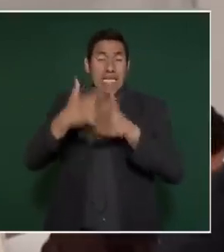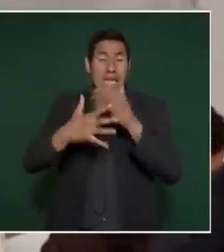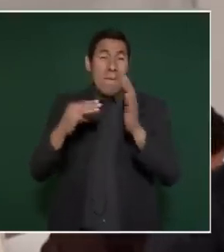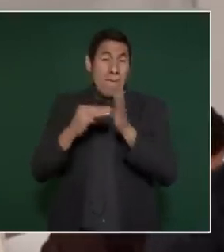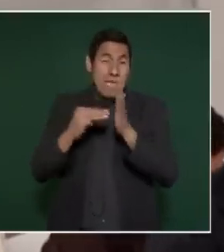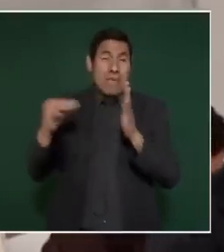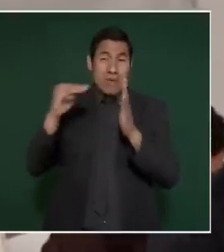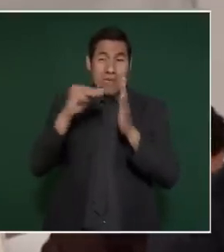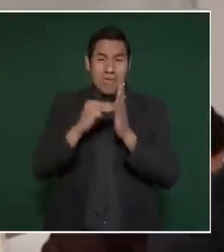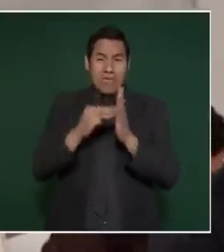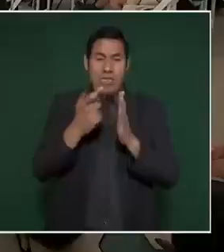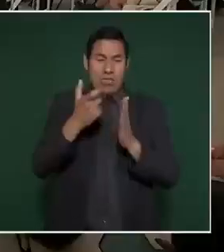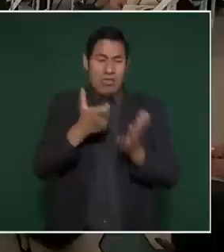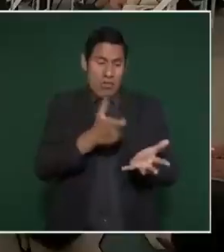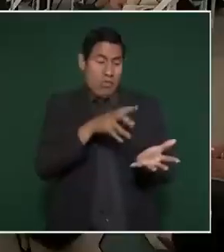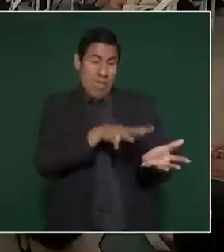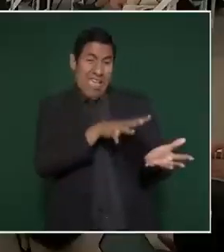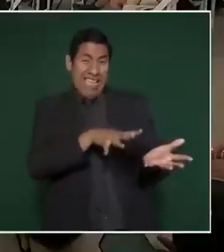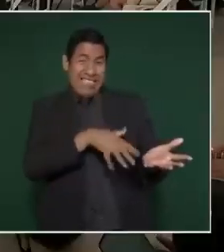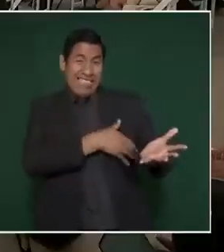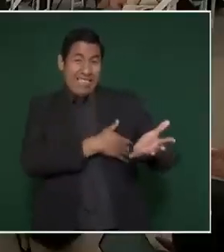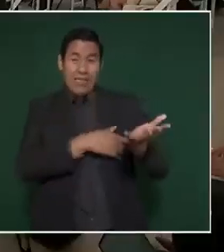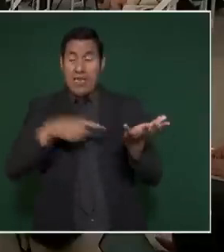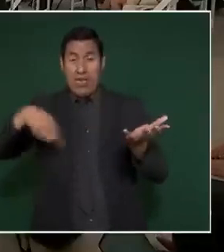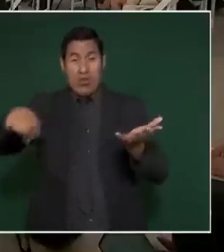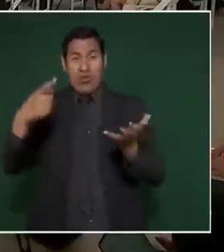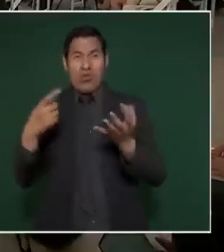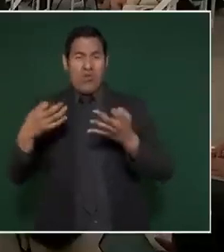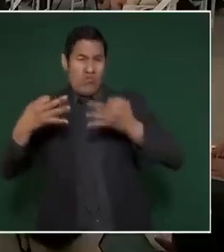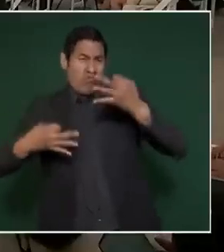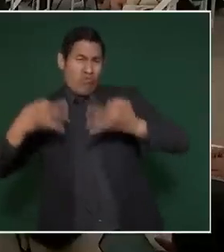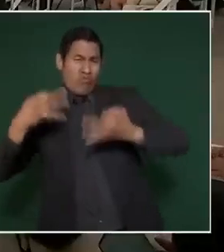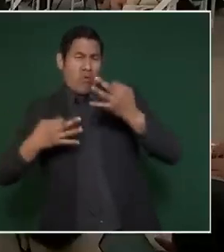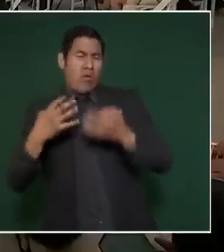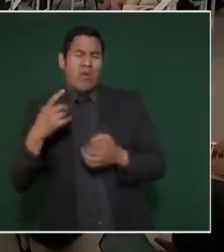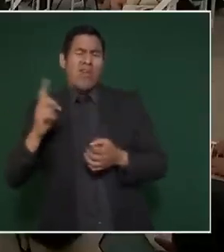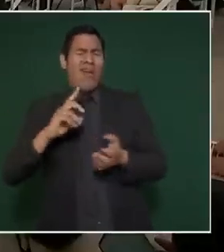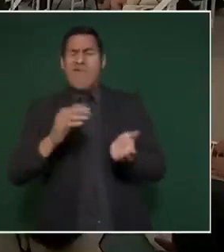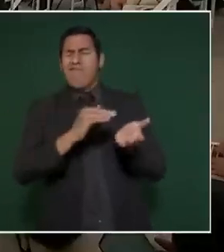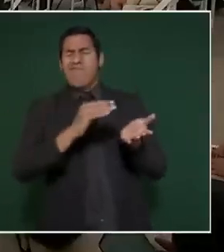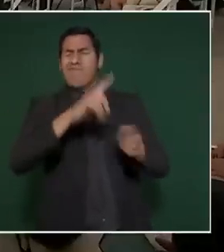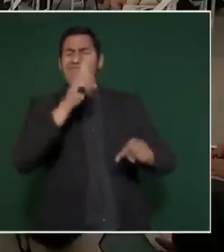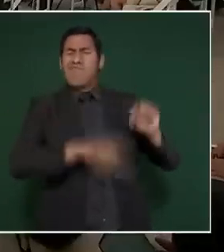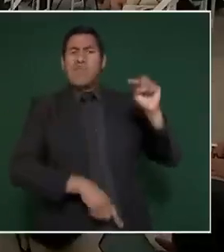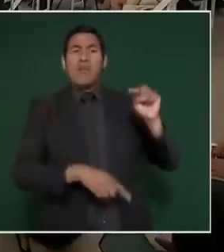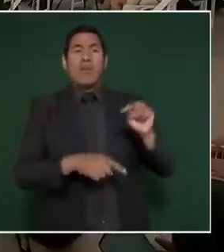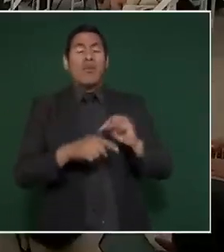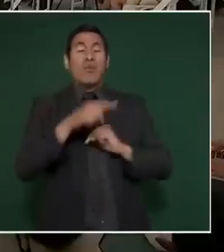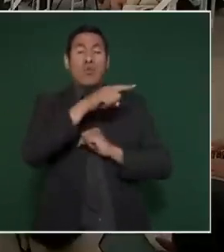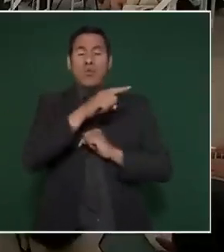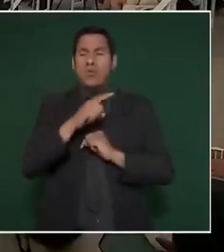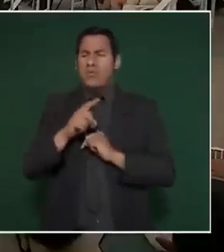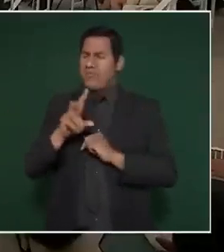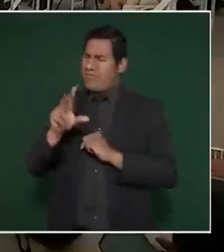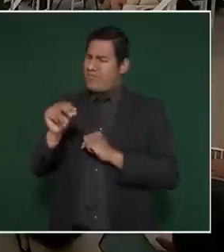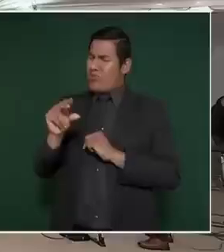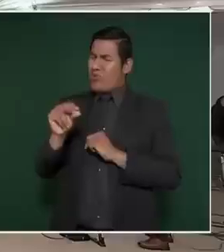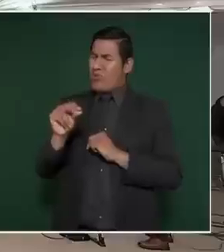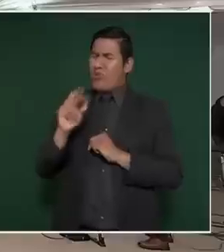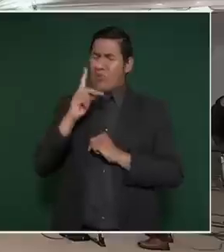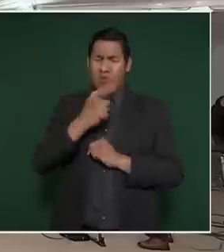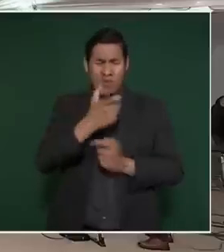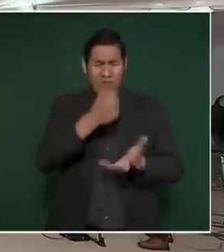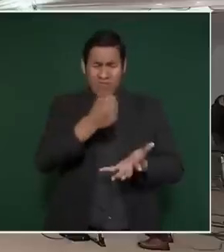valoran están en estos fideicomisos que los legisladores decidieron que se eliminaran, podrían ocuparse para atender la situación en